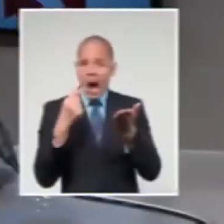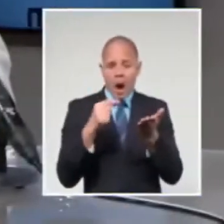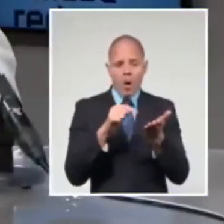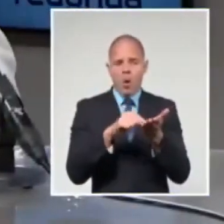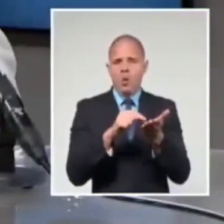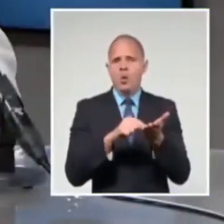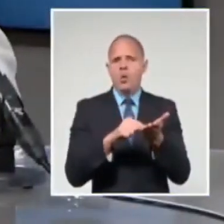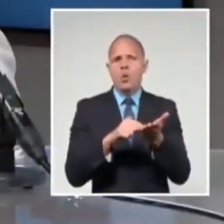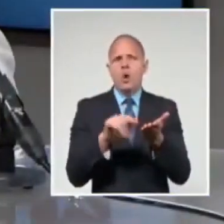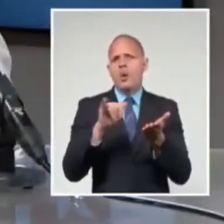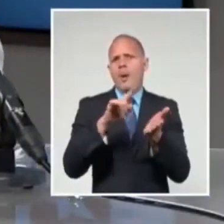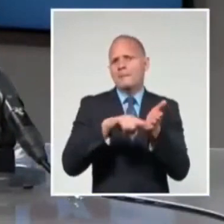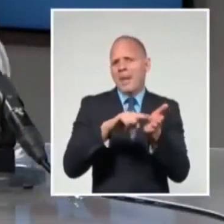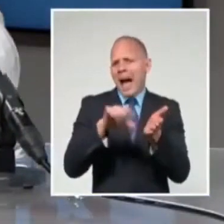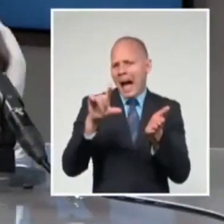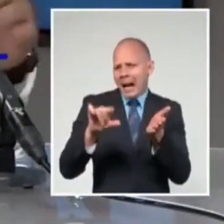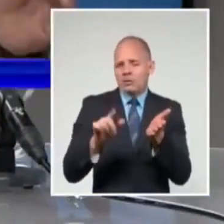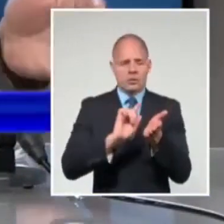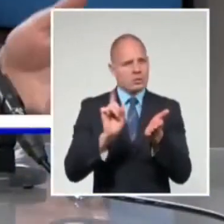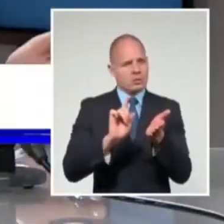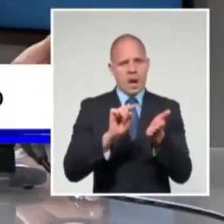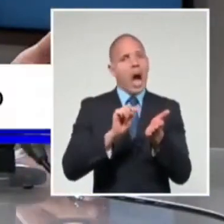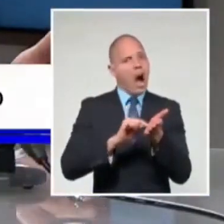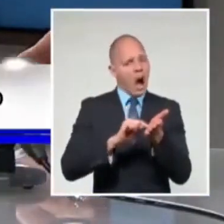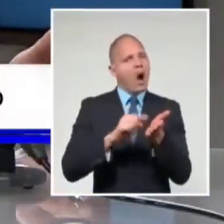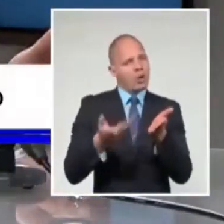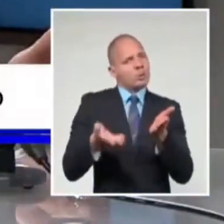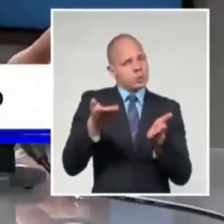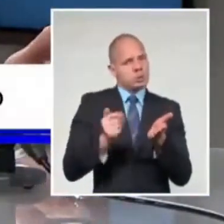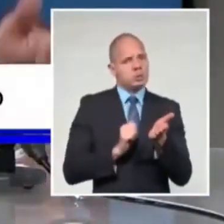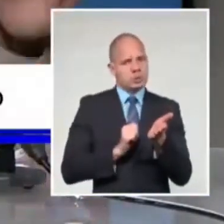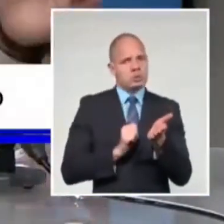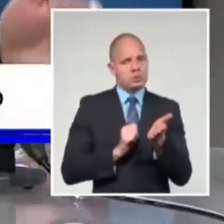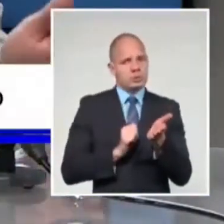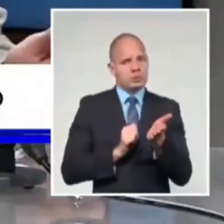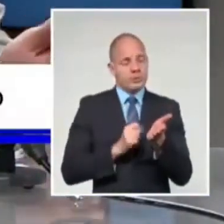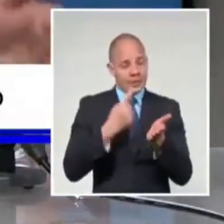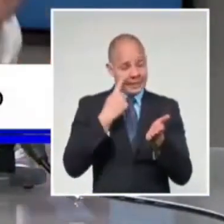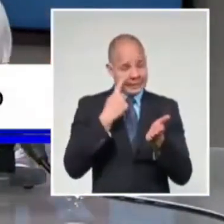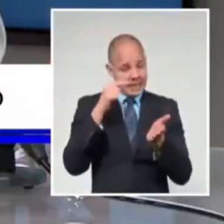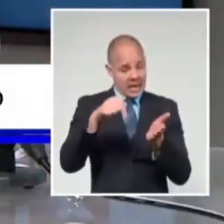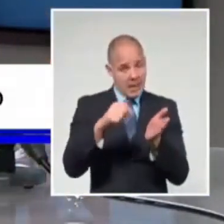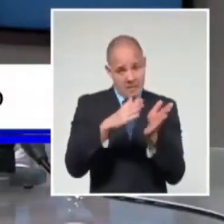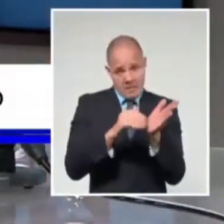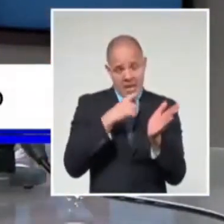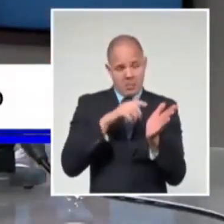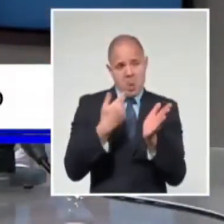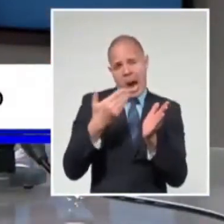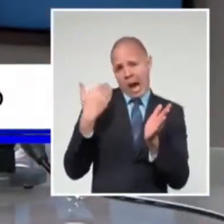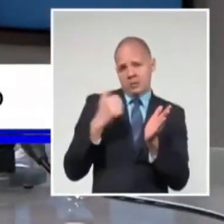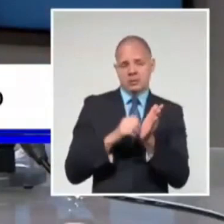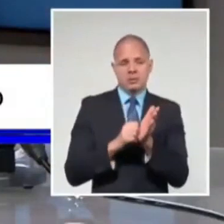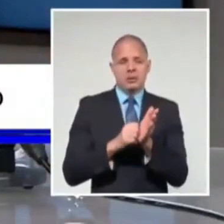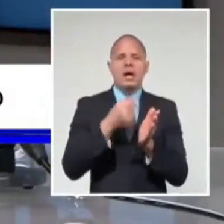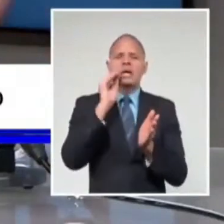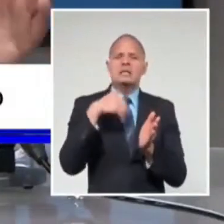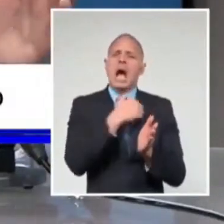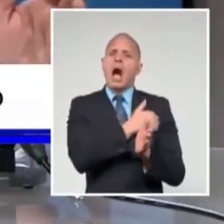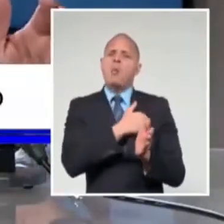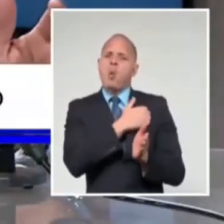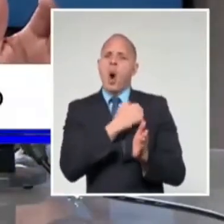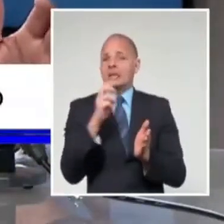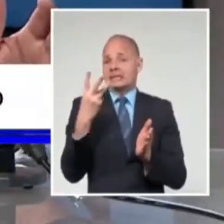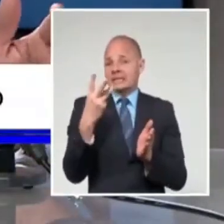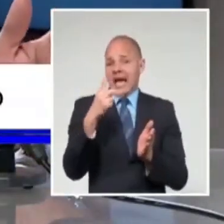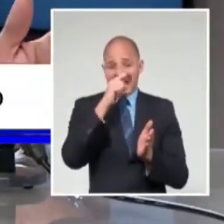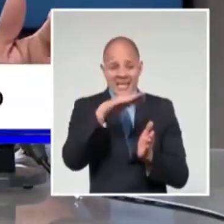el incremento de la tarifa eléctrica, Marino Murillo, el jefe de la Comisión de Implementación de los Lineamientos, reaccionó en declaraciones